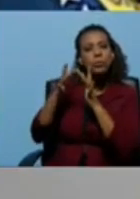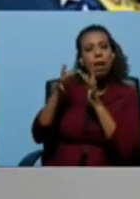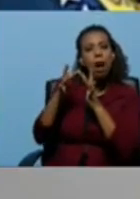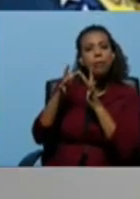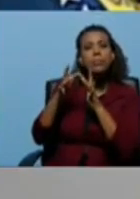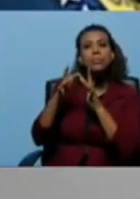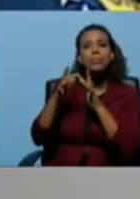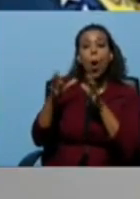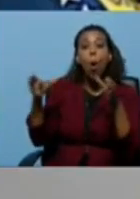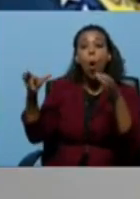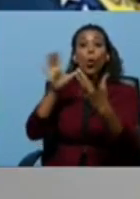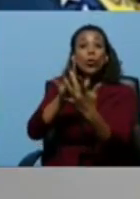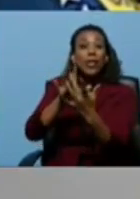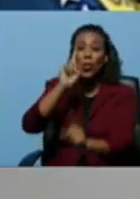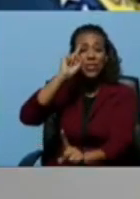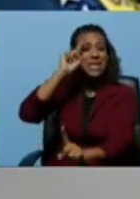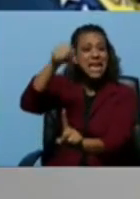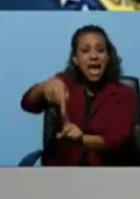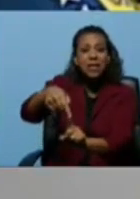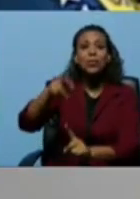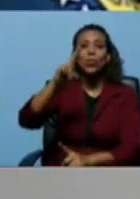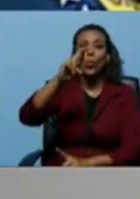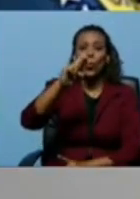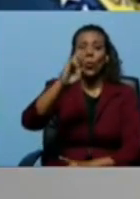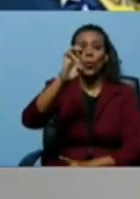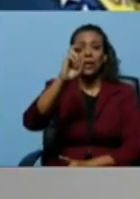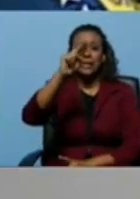con el Tren de Aragua en Venezuela.